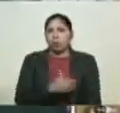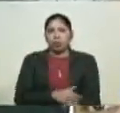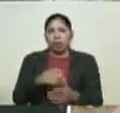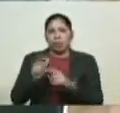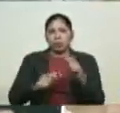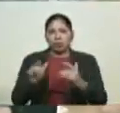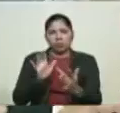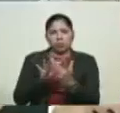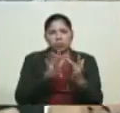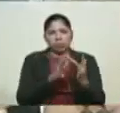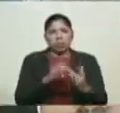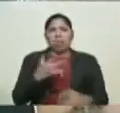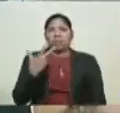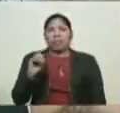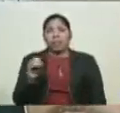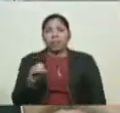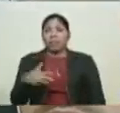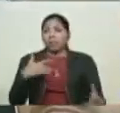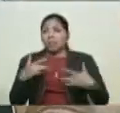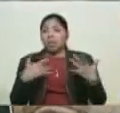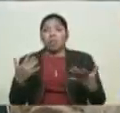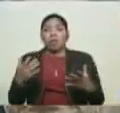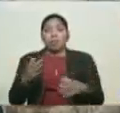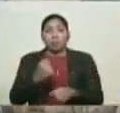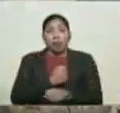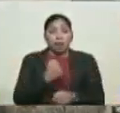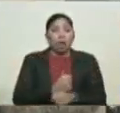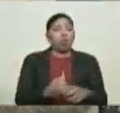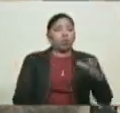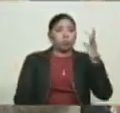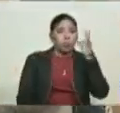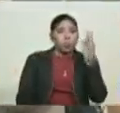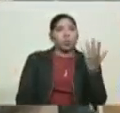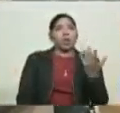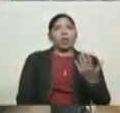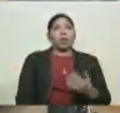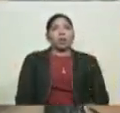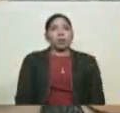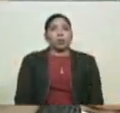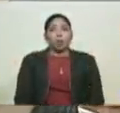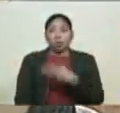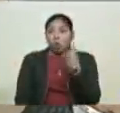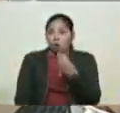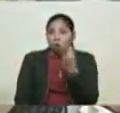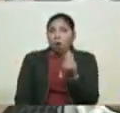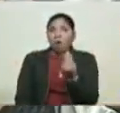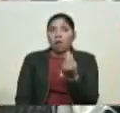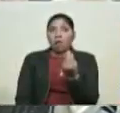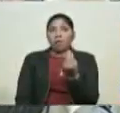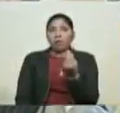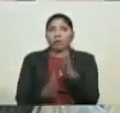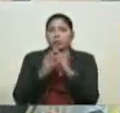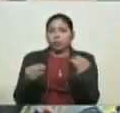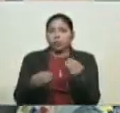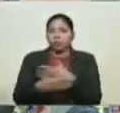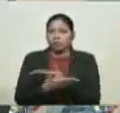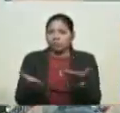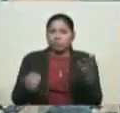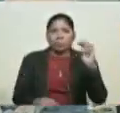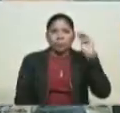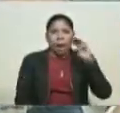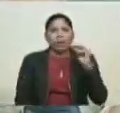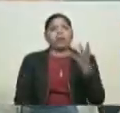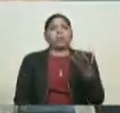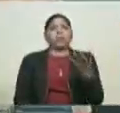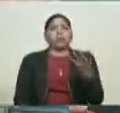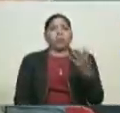sectoriales con las mujeres, con los trabajadores, con las trabajadoras, con la juventud, con los maestros, con las maestras, con los